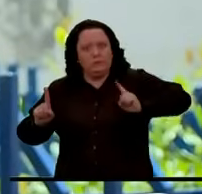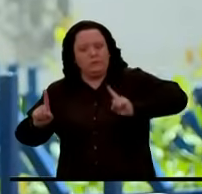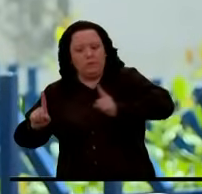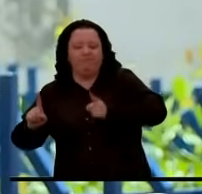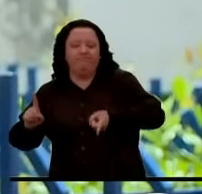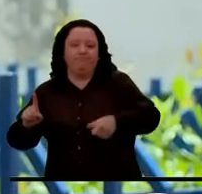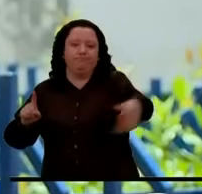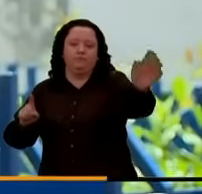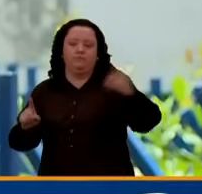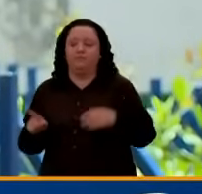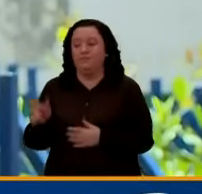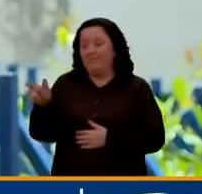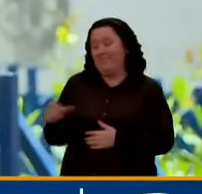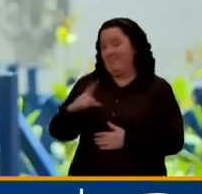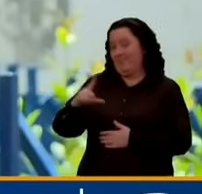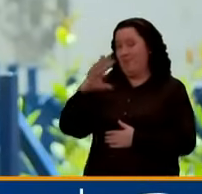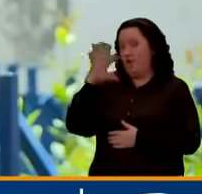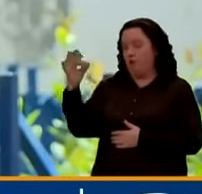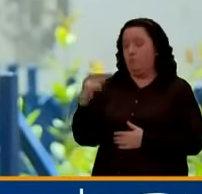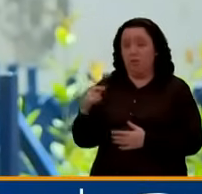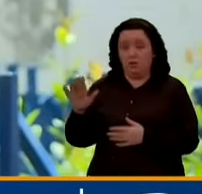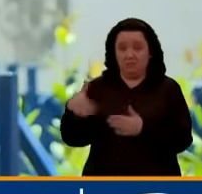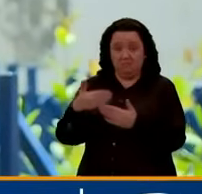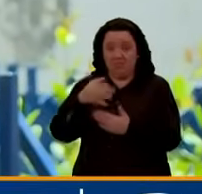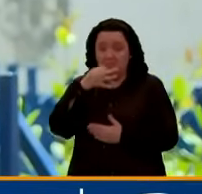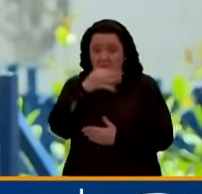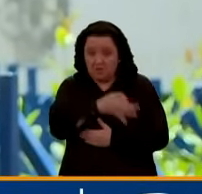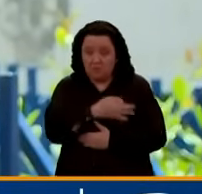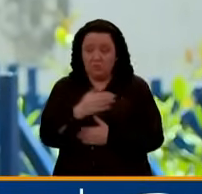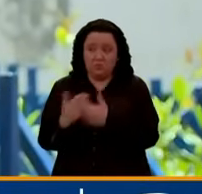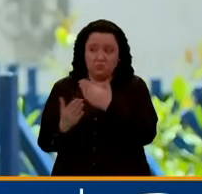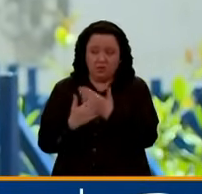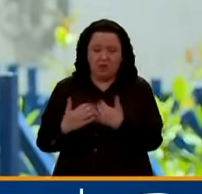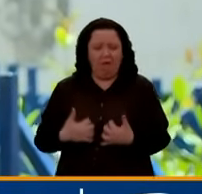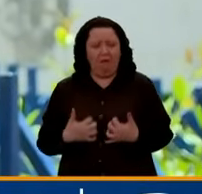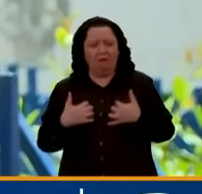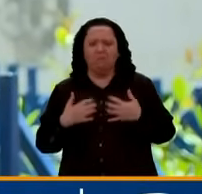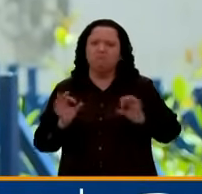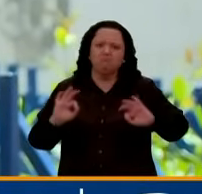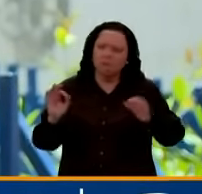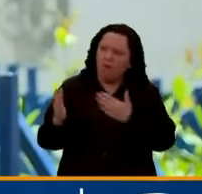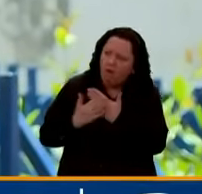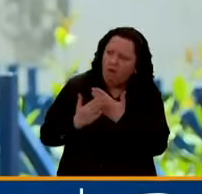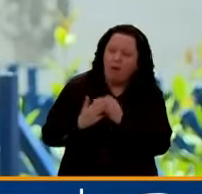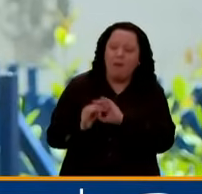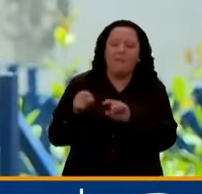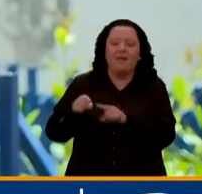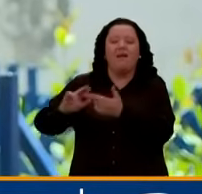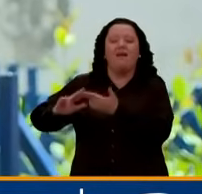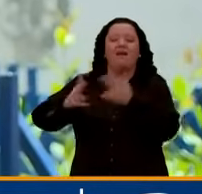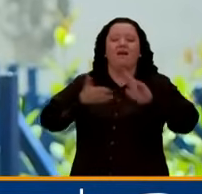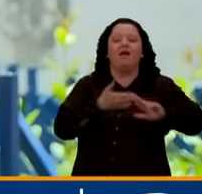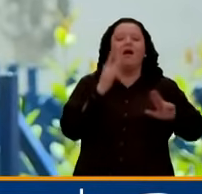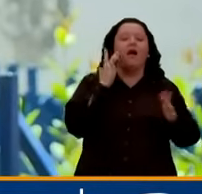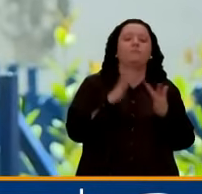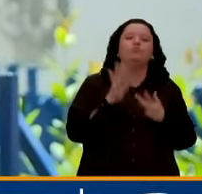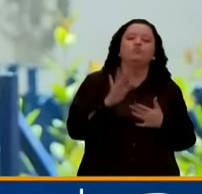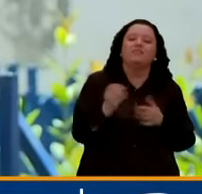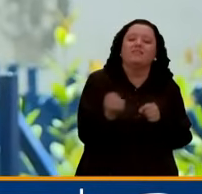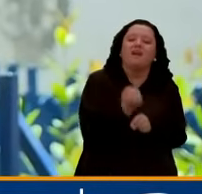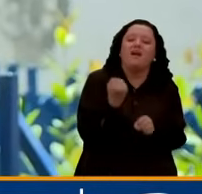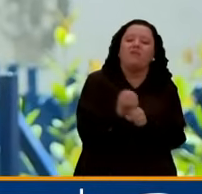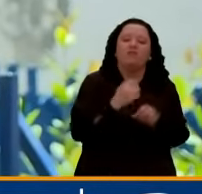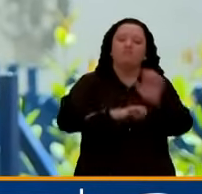Este joven líder aseguró que no ha recibido ni denuncias ni ningún tipo de intimidaciones, pero que este hecho podría estar relacionado con el trabajo de defensa